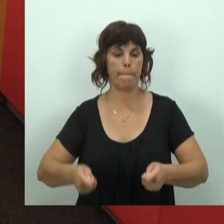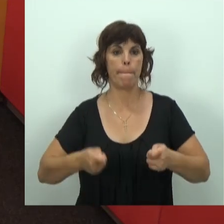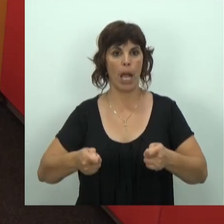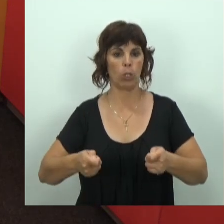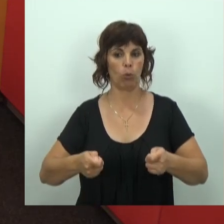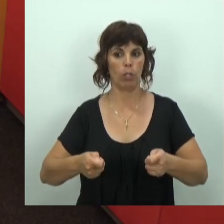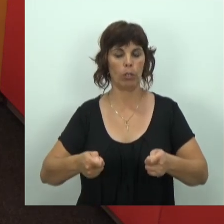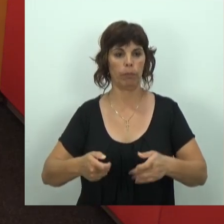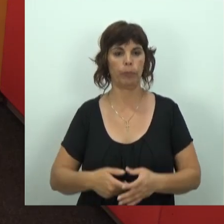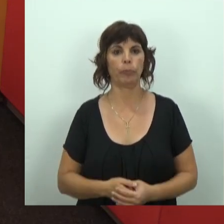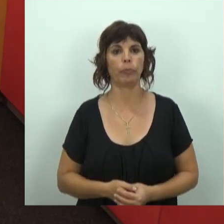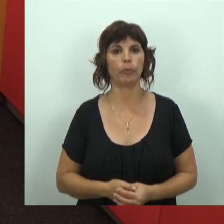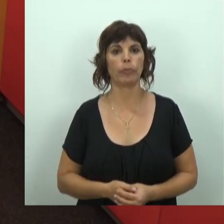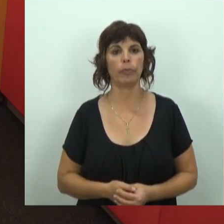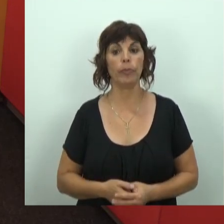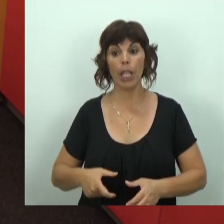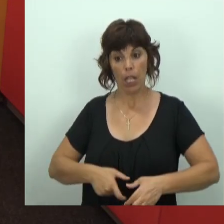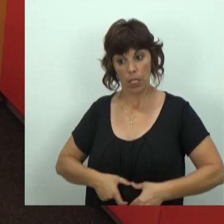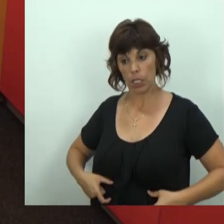El sacerdote tenía el ministerio,